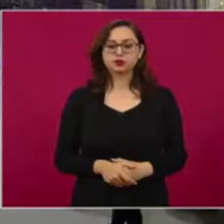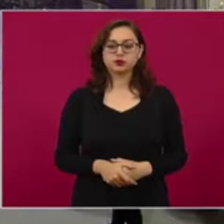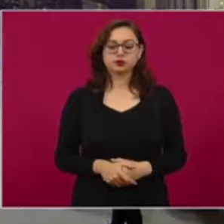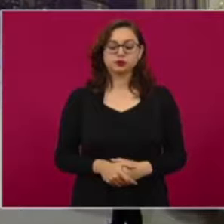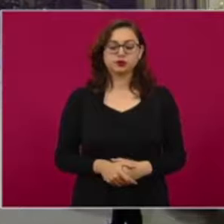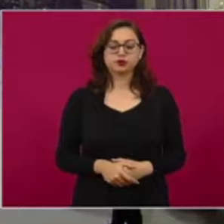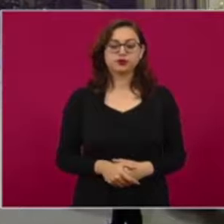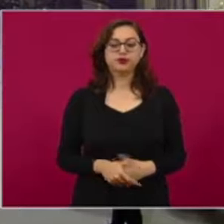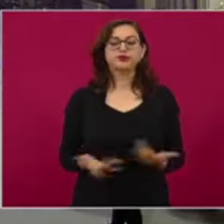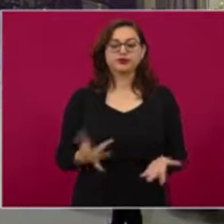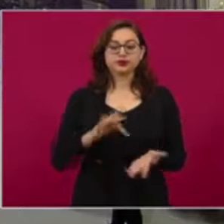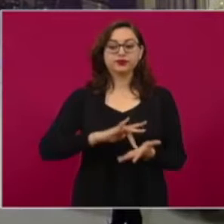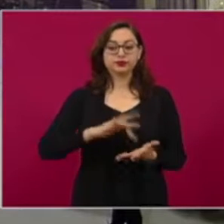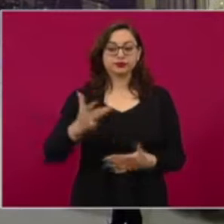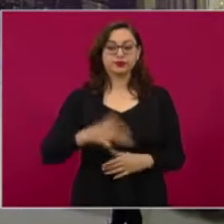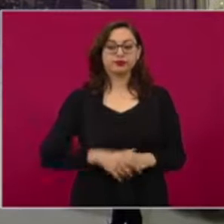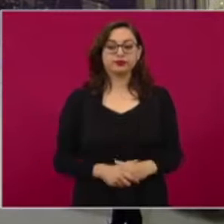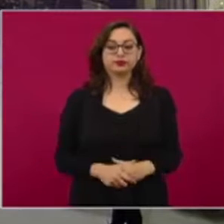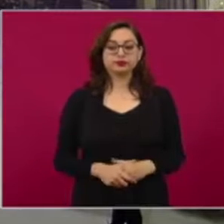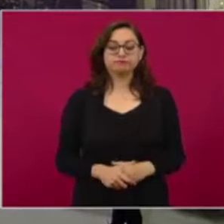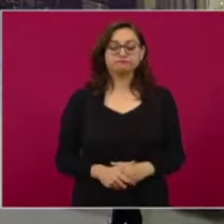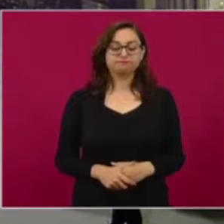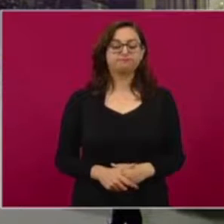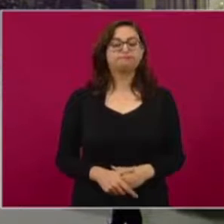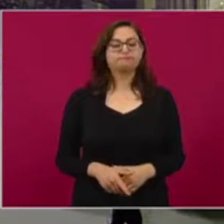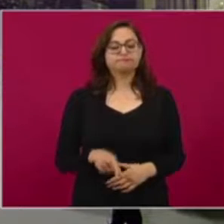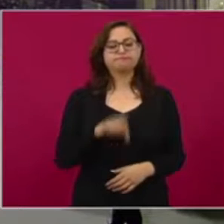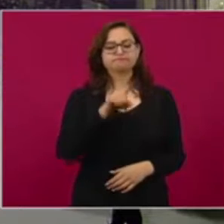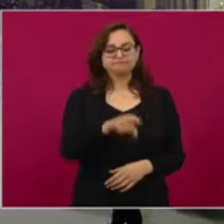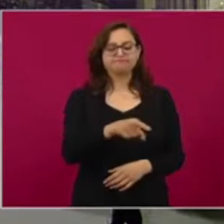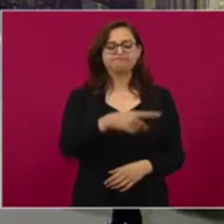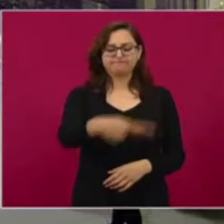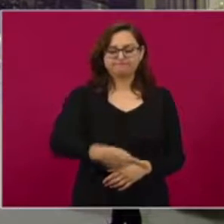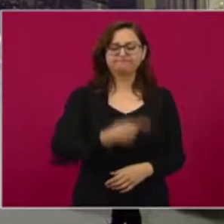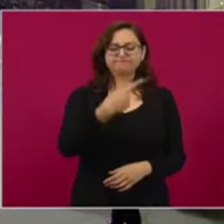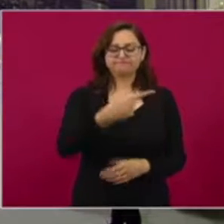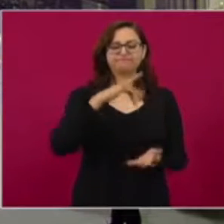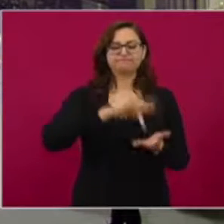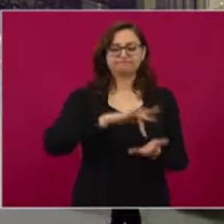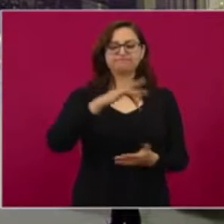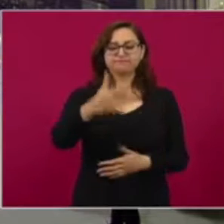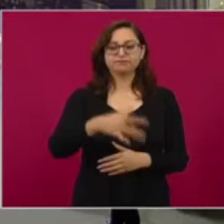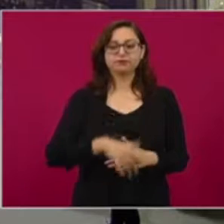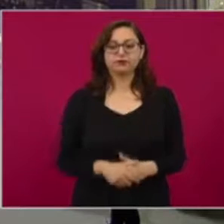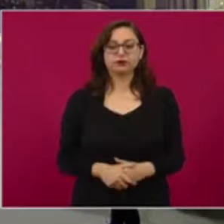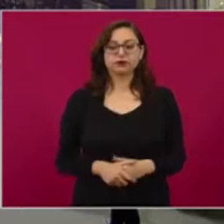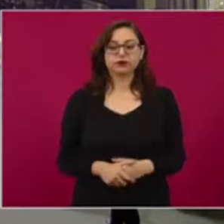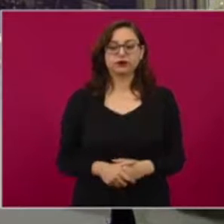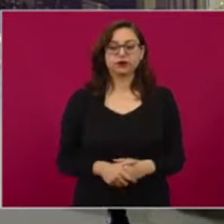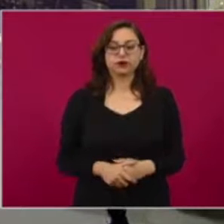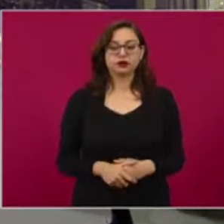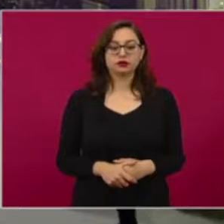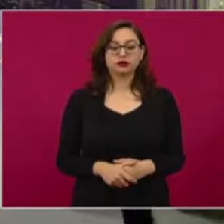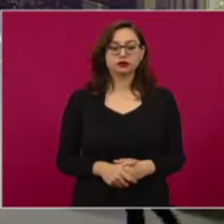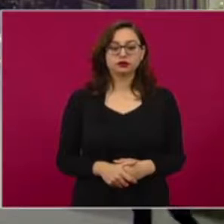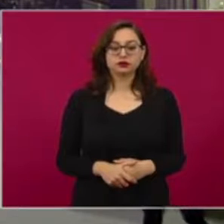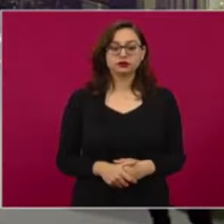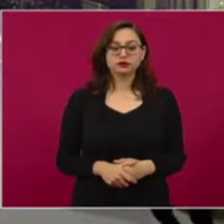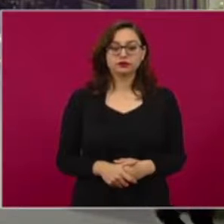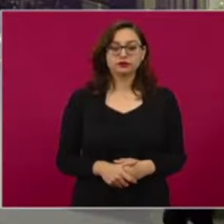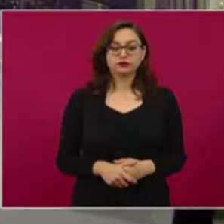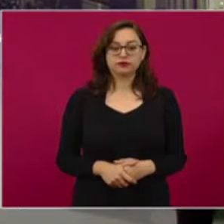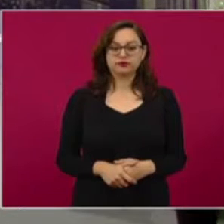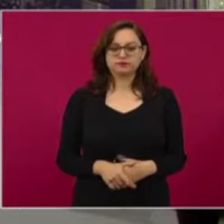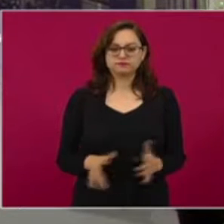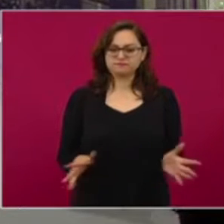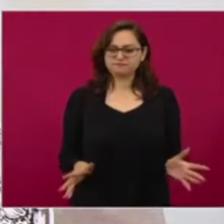Gracias, secretarios. Gracias, Hans, por mencionar esto. Quisiera aprovechar para extender un poquito más esta idea específica de